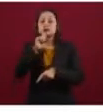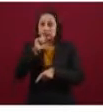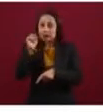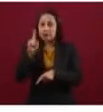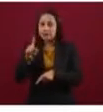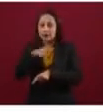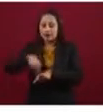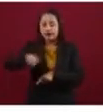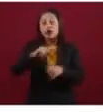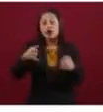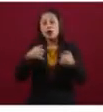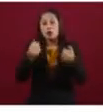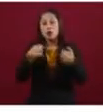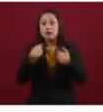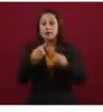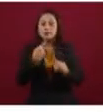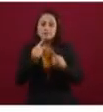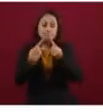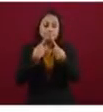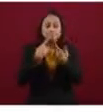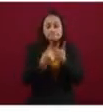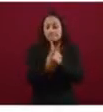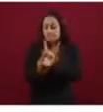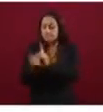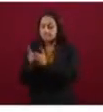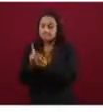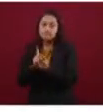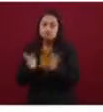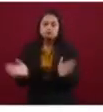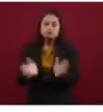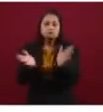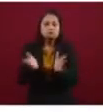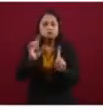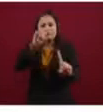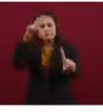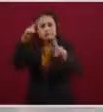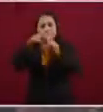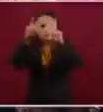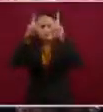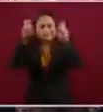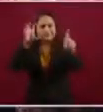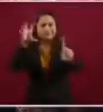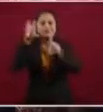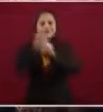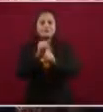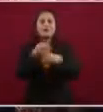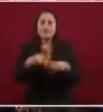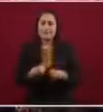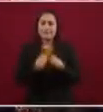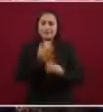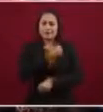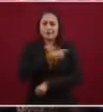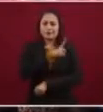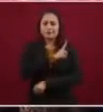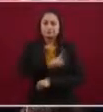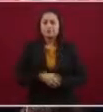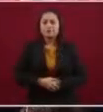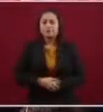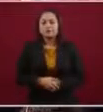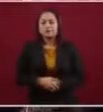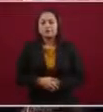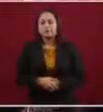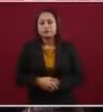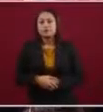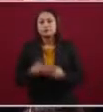para hacer prevención y promoción de una vida saludable la que sigue y bueno en cuanto a los servicios